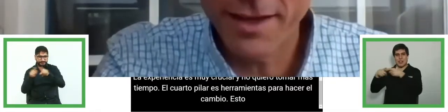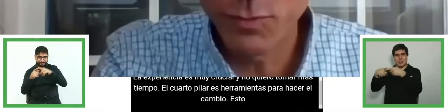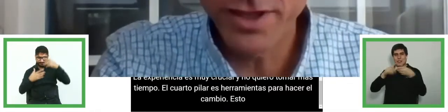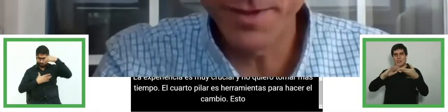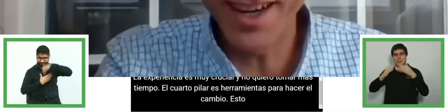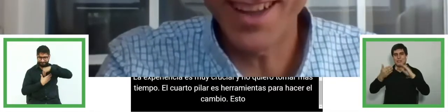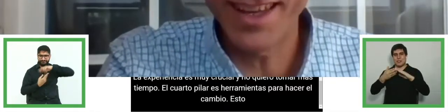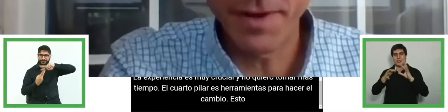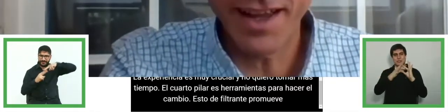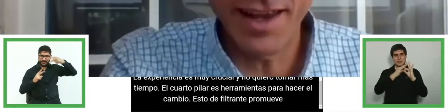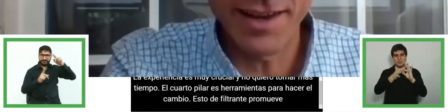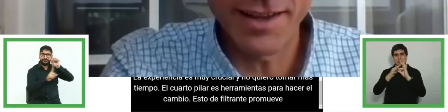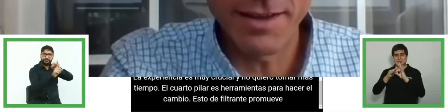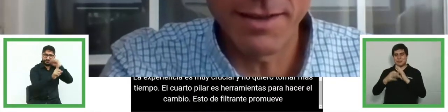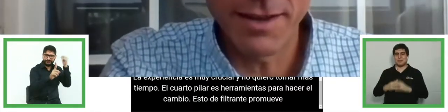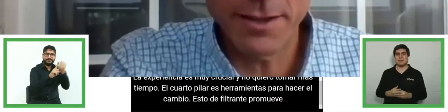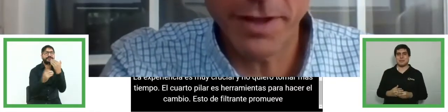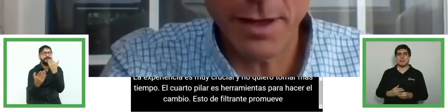Gracias.